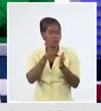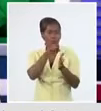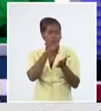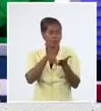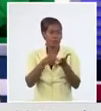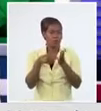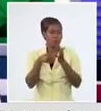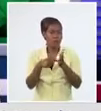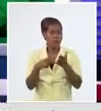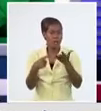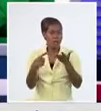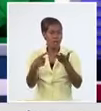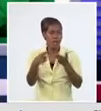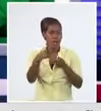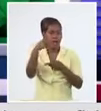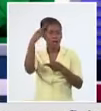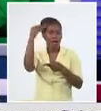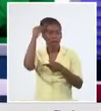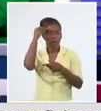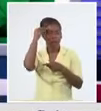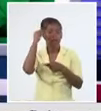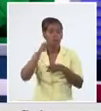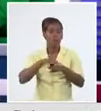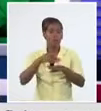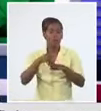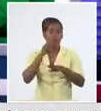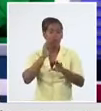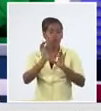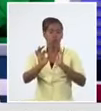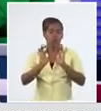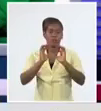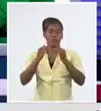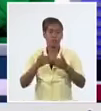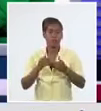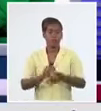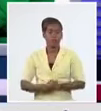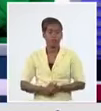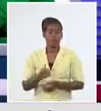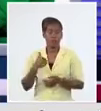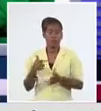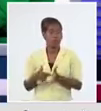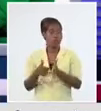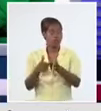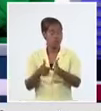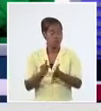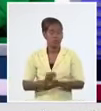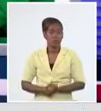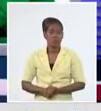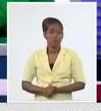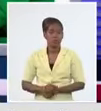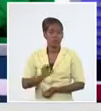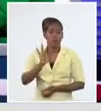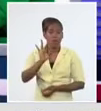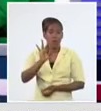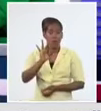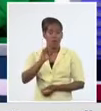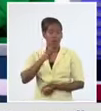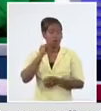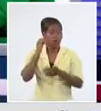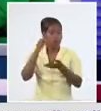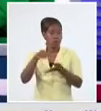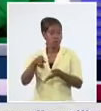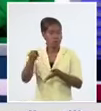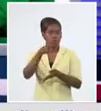podemos enfermarnos. Y aquí el mensaje a los adolescentes. De los 8 fallecidos que tenemos en edades pediátricas, que todos